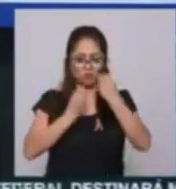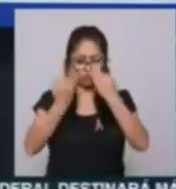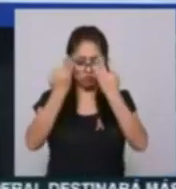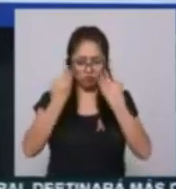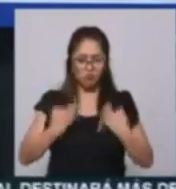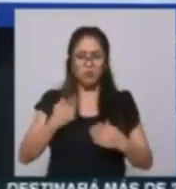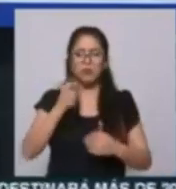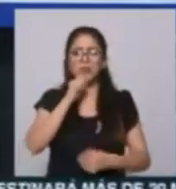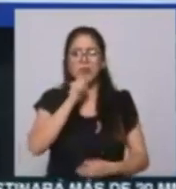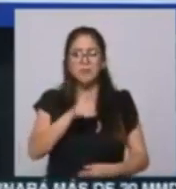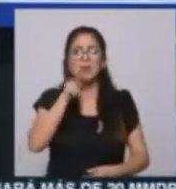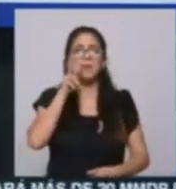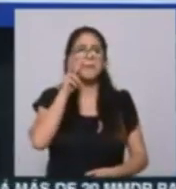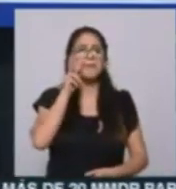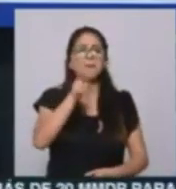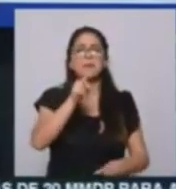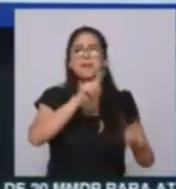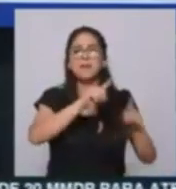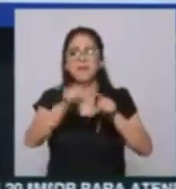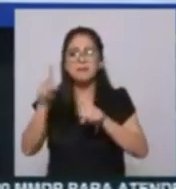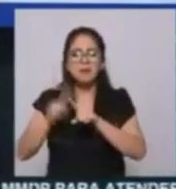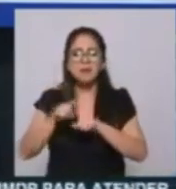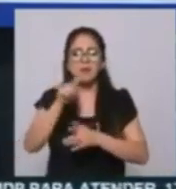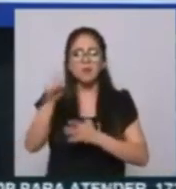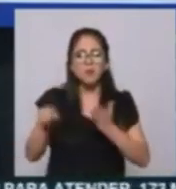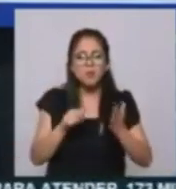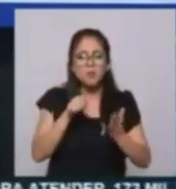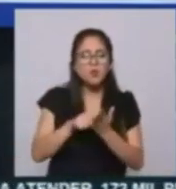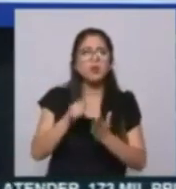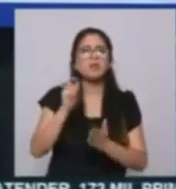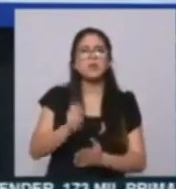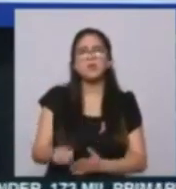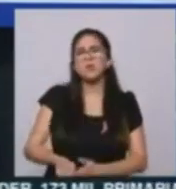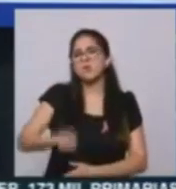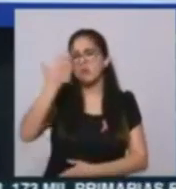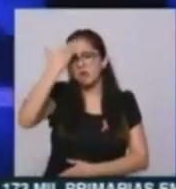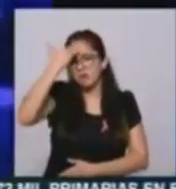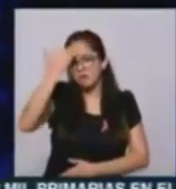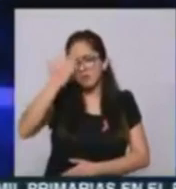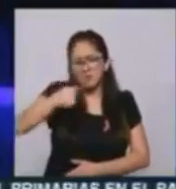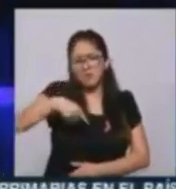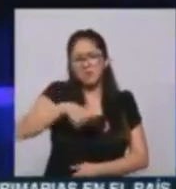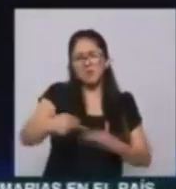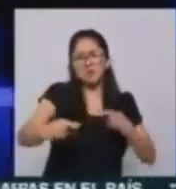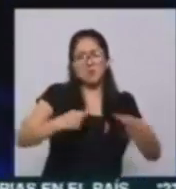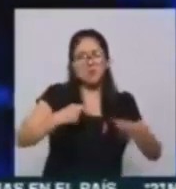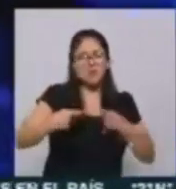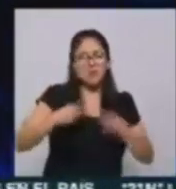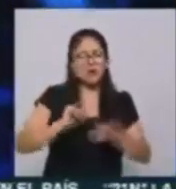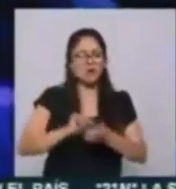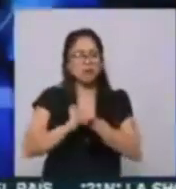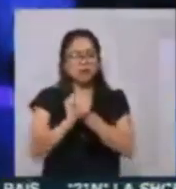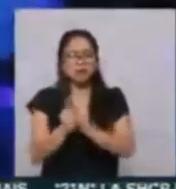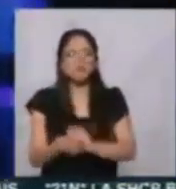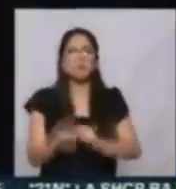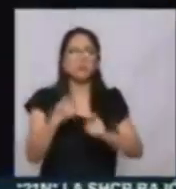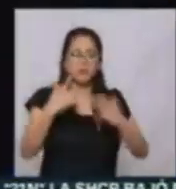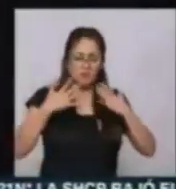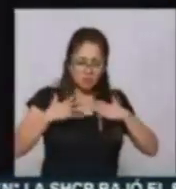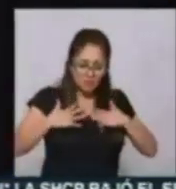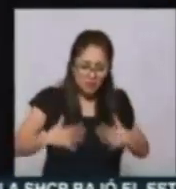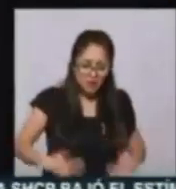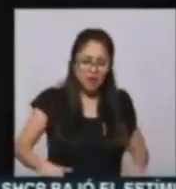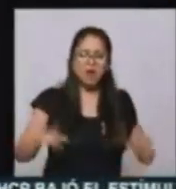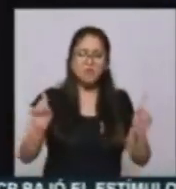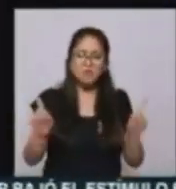viendo en el fondo también en la pantalla los escenarios y todo lo que implica. ¿Cuánto tiempo les lleva preparar todo el espectáculo, desde los trajes, la música,